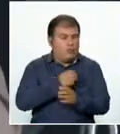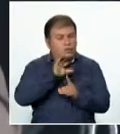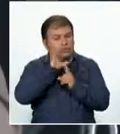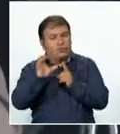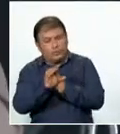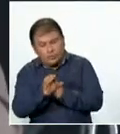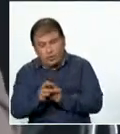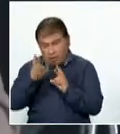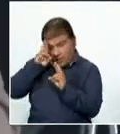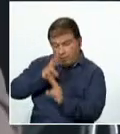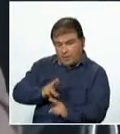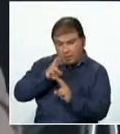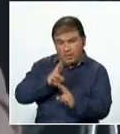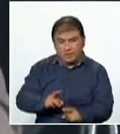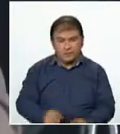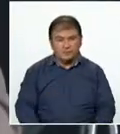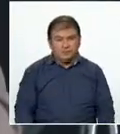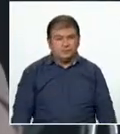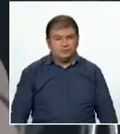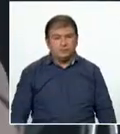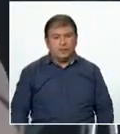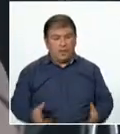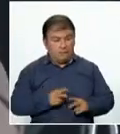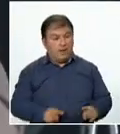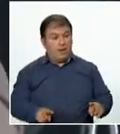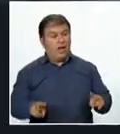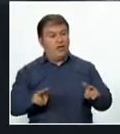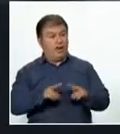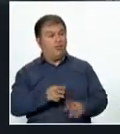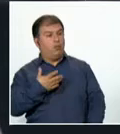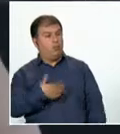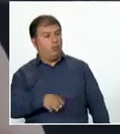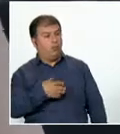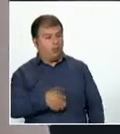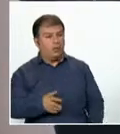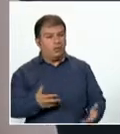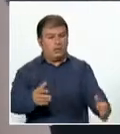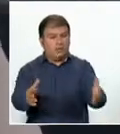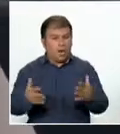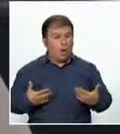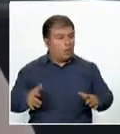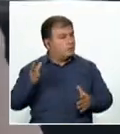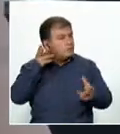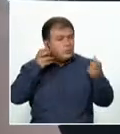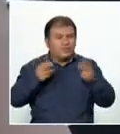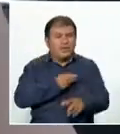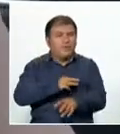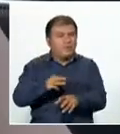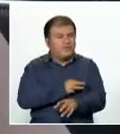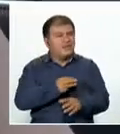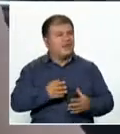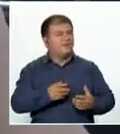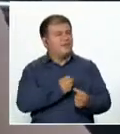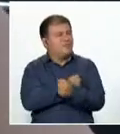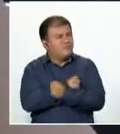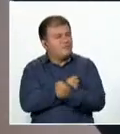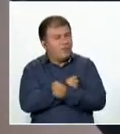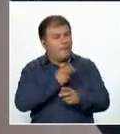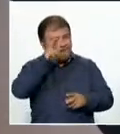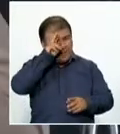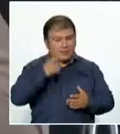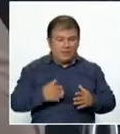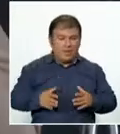nos respetamos, que valoramos. Si hoy el amor por nuestra música, por nuestra moda,